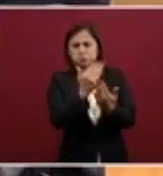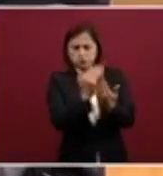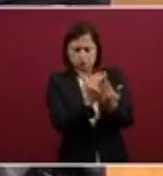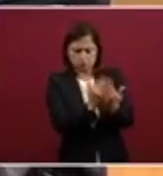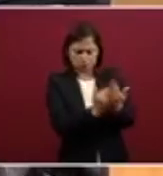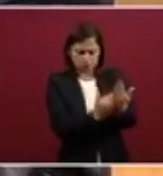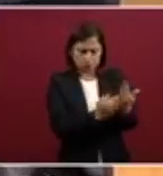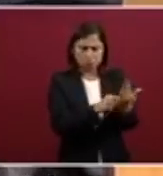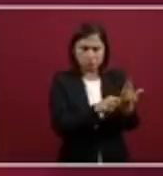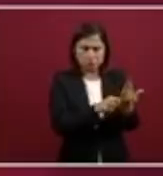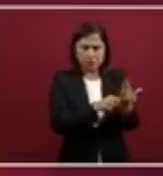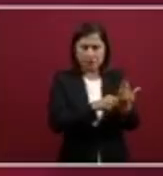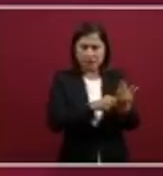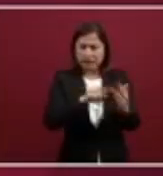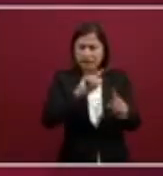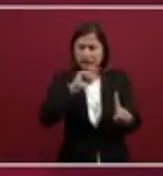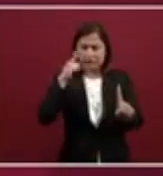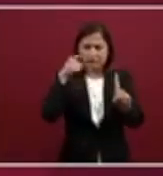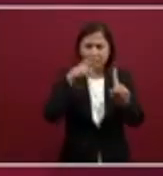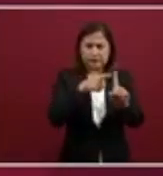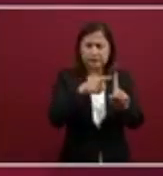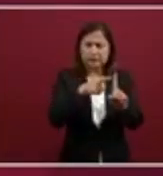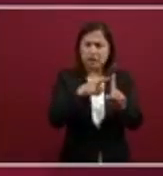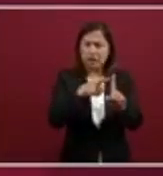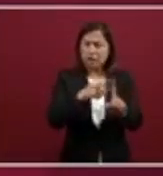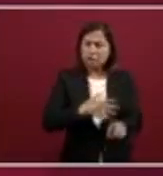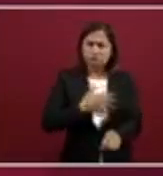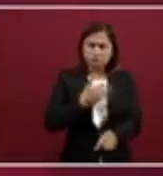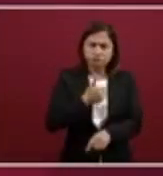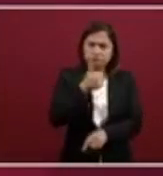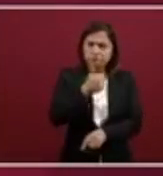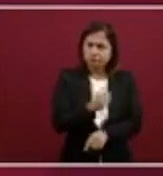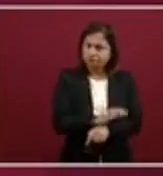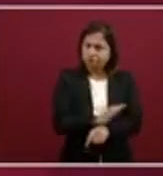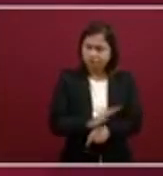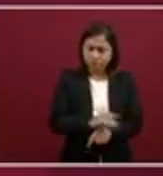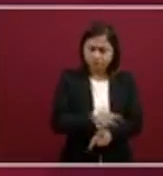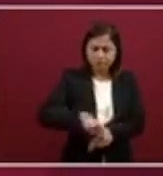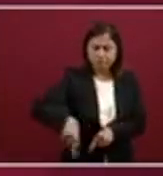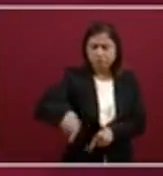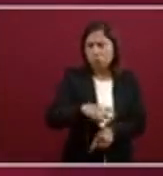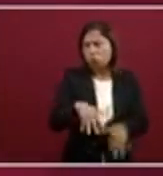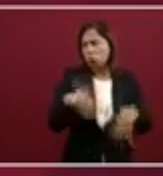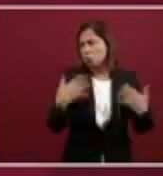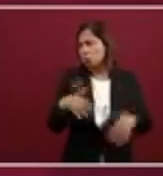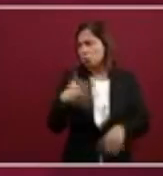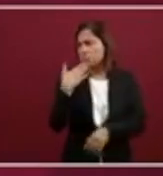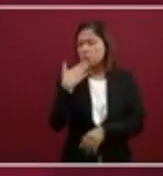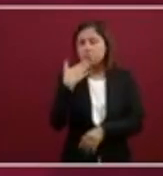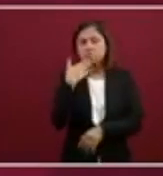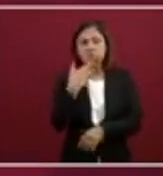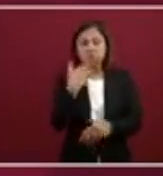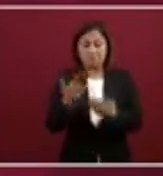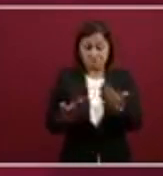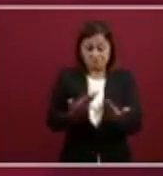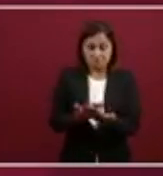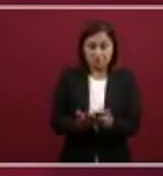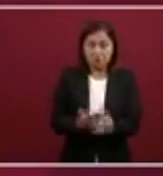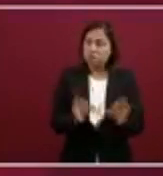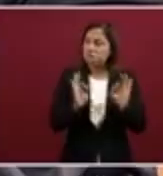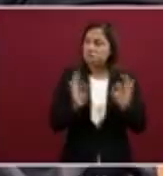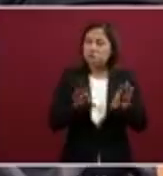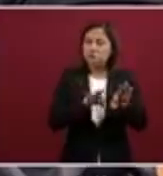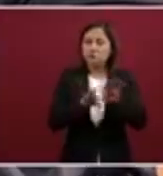Es un buen trabajo el que se nos ha presentado y vamos ahora sí